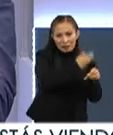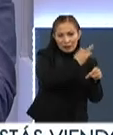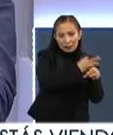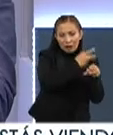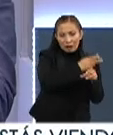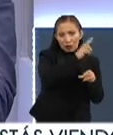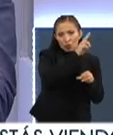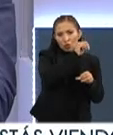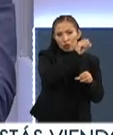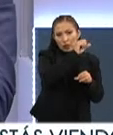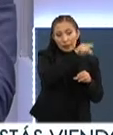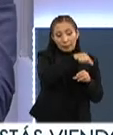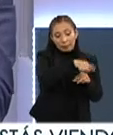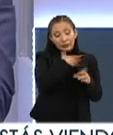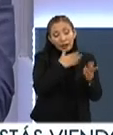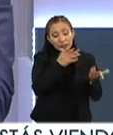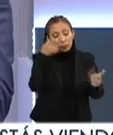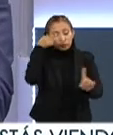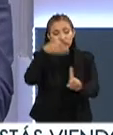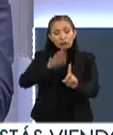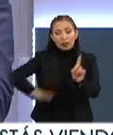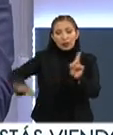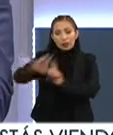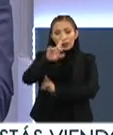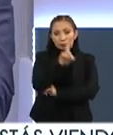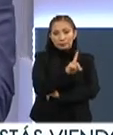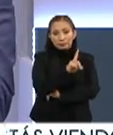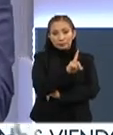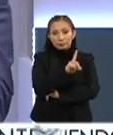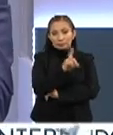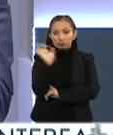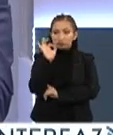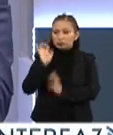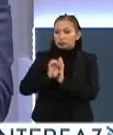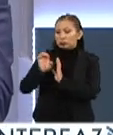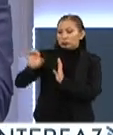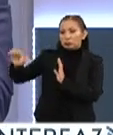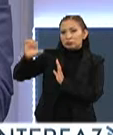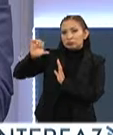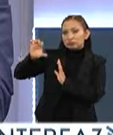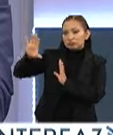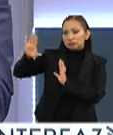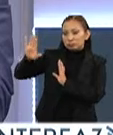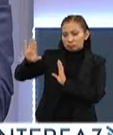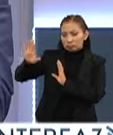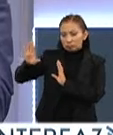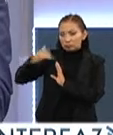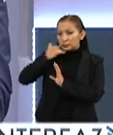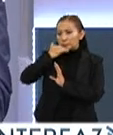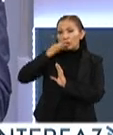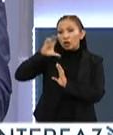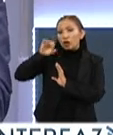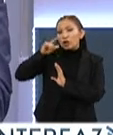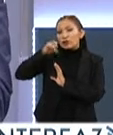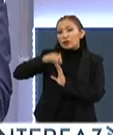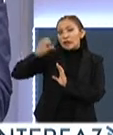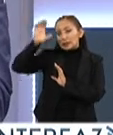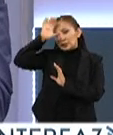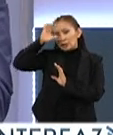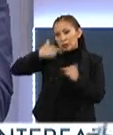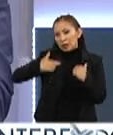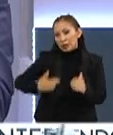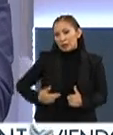UNAM, que se haya dirigido hacia el área 1. Si viene, por ejemplo, del del Colegio de Ciencias